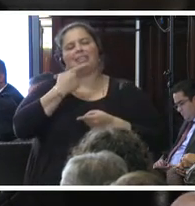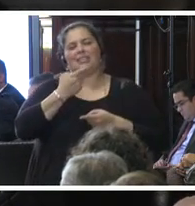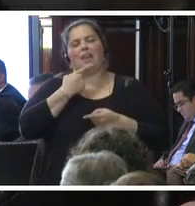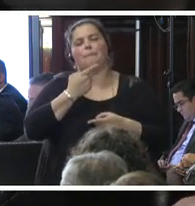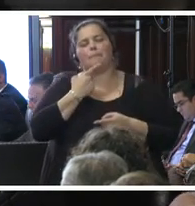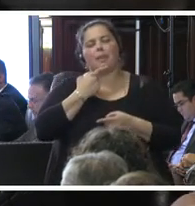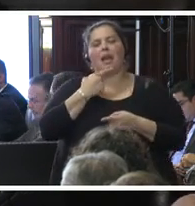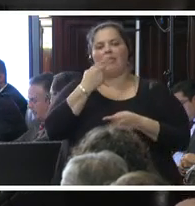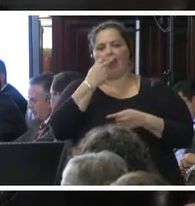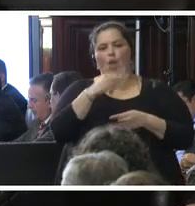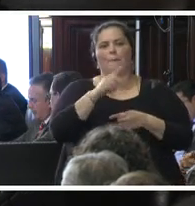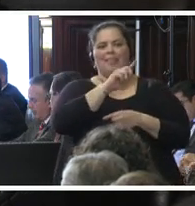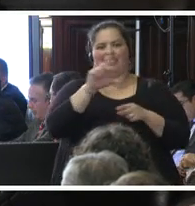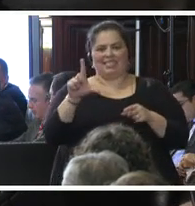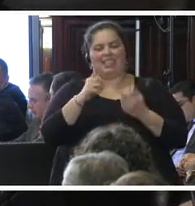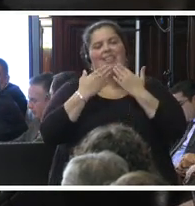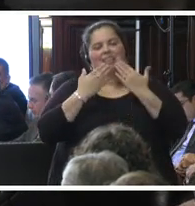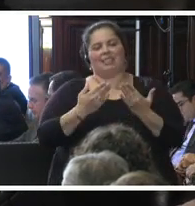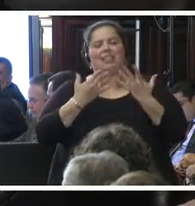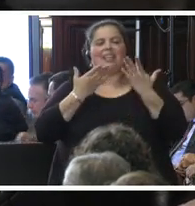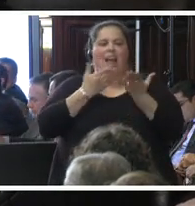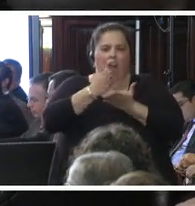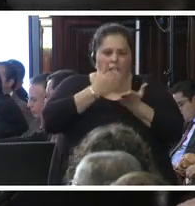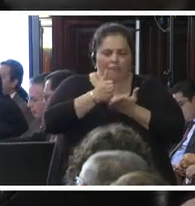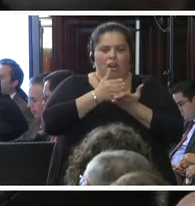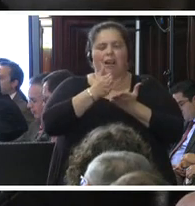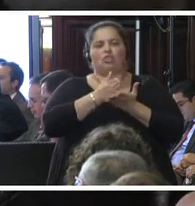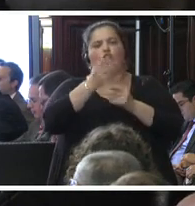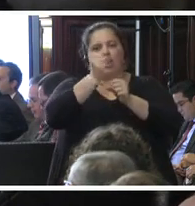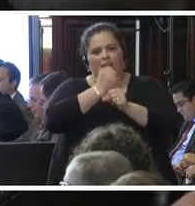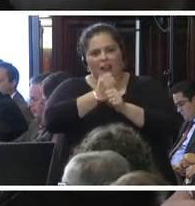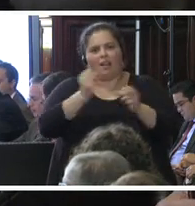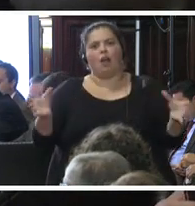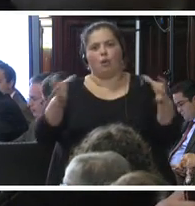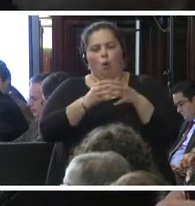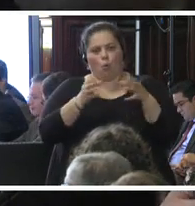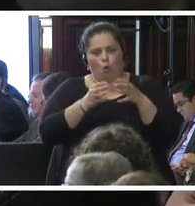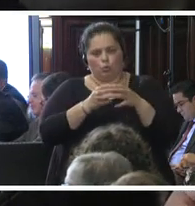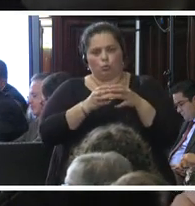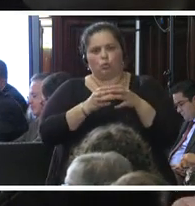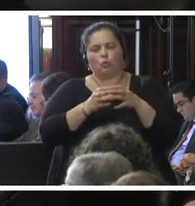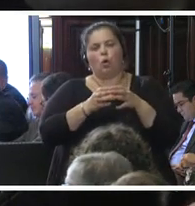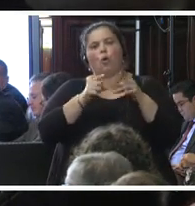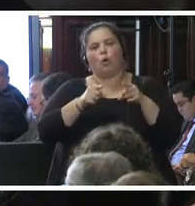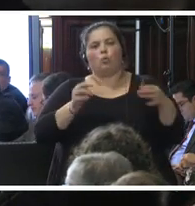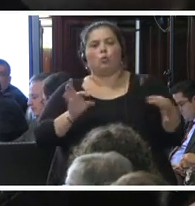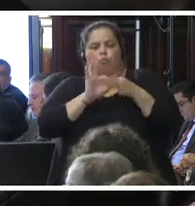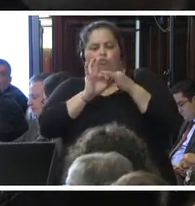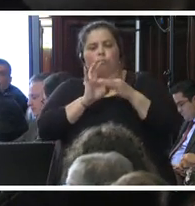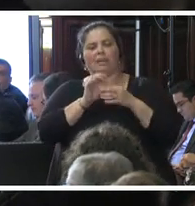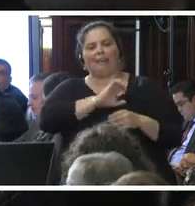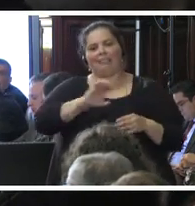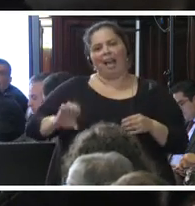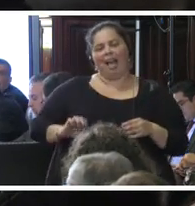del 2017, y gracias a la colaboración y al trabajo conjunto con los Estados Unidos